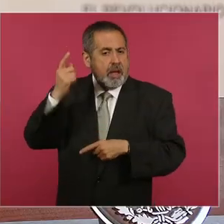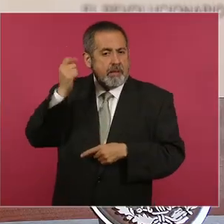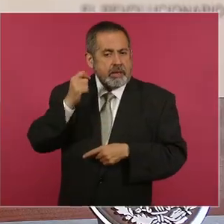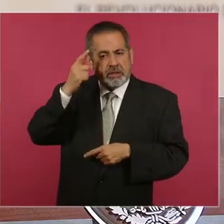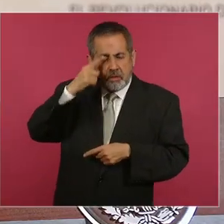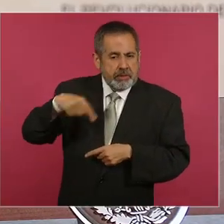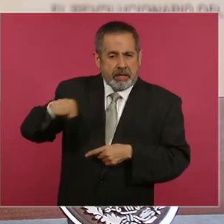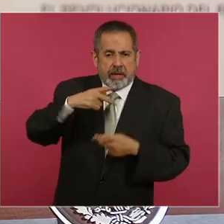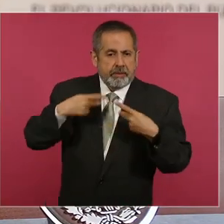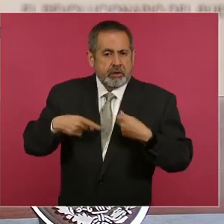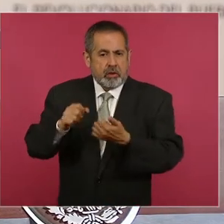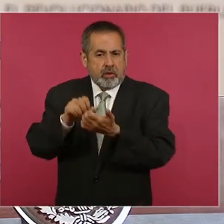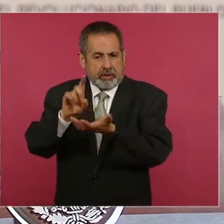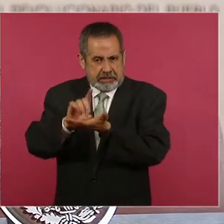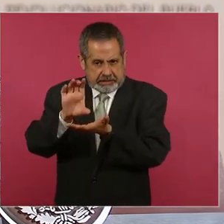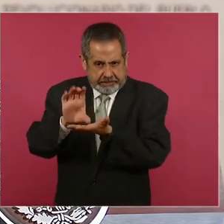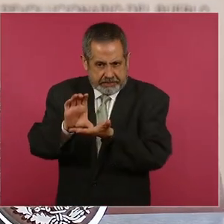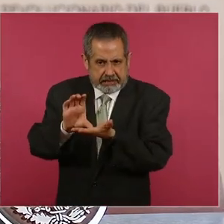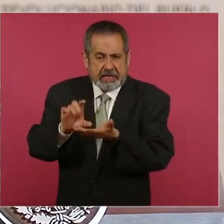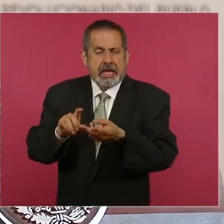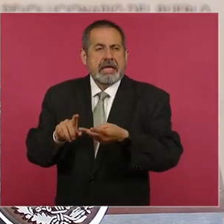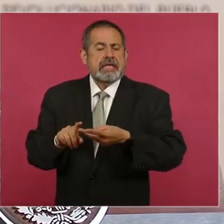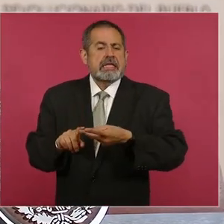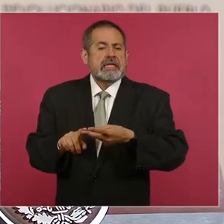pensiones para discapacidad,